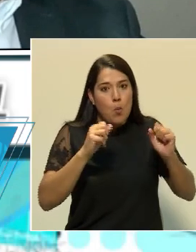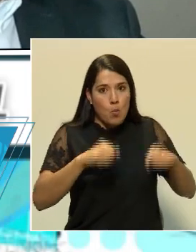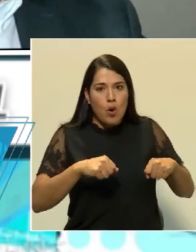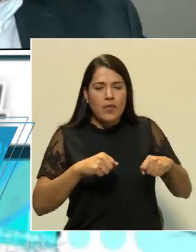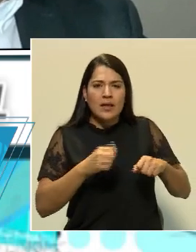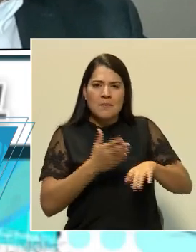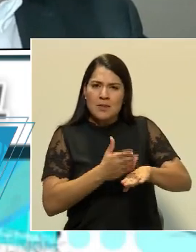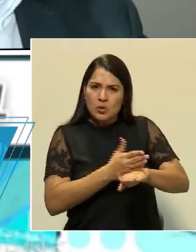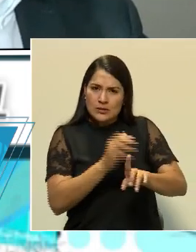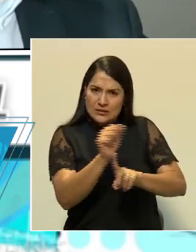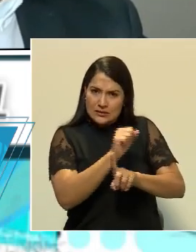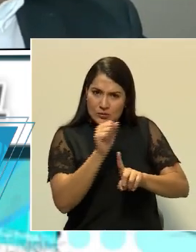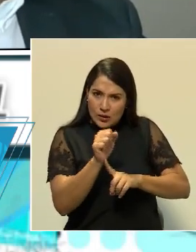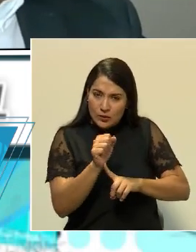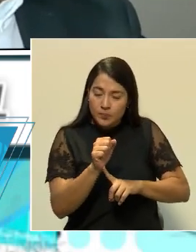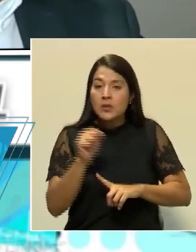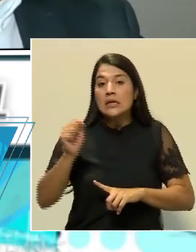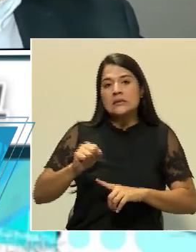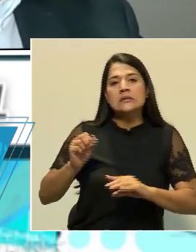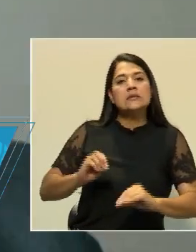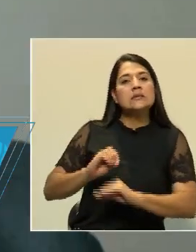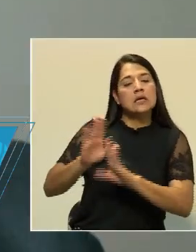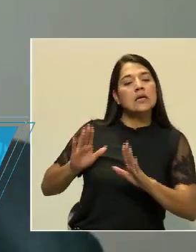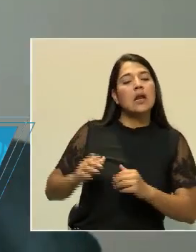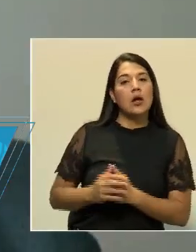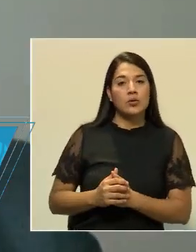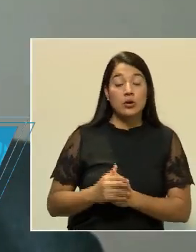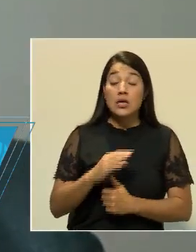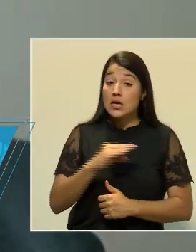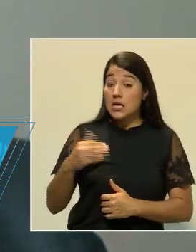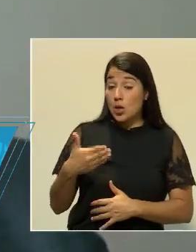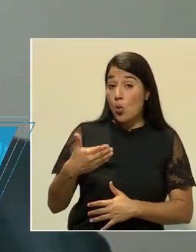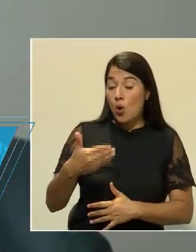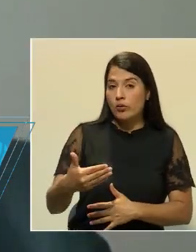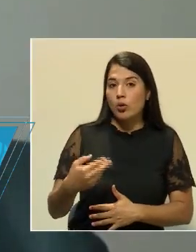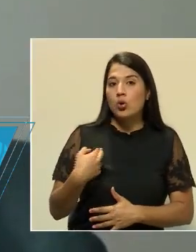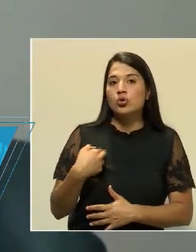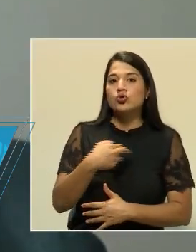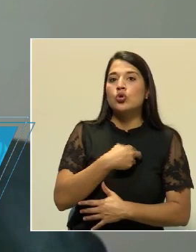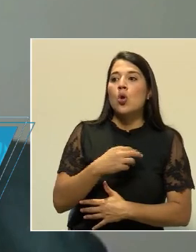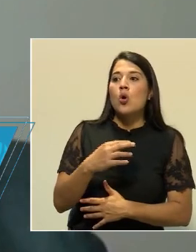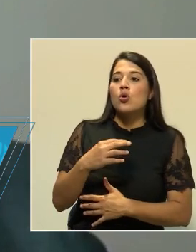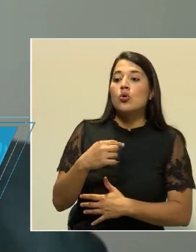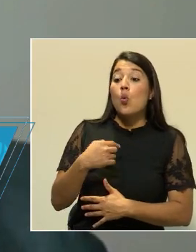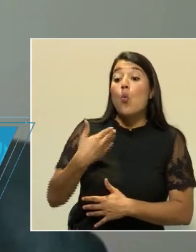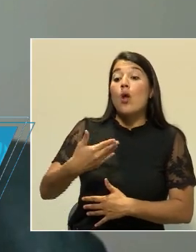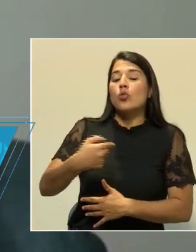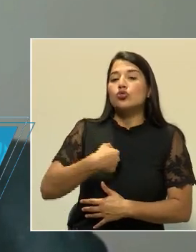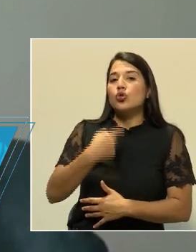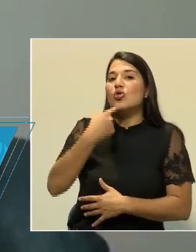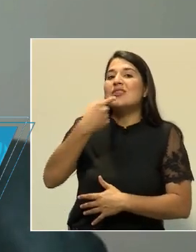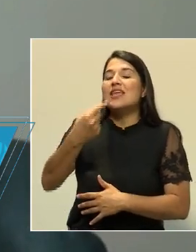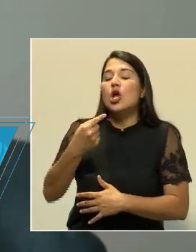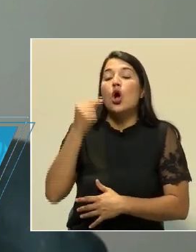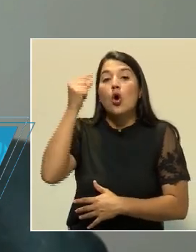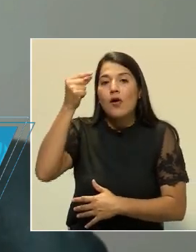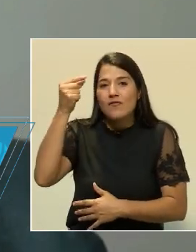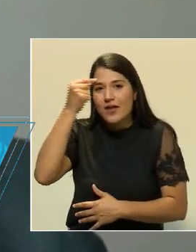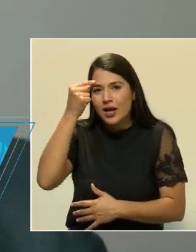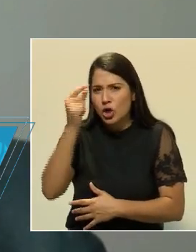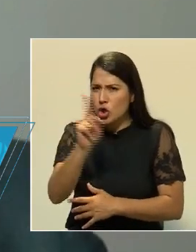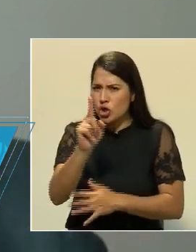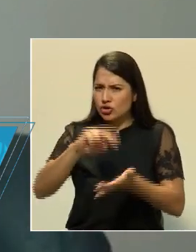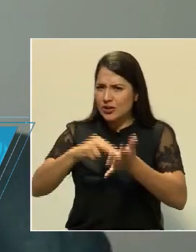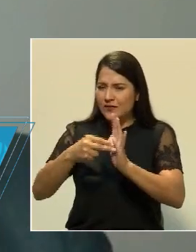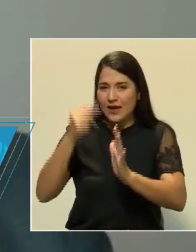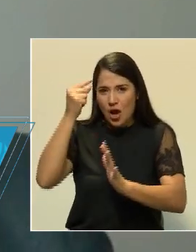aliviar la carga? Claro que sí, claro que sí. Y cuando nosotros hablamos de gobierno, estamos hablando no de